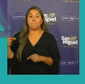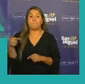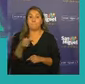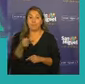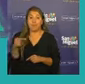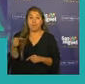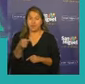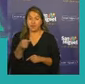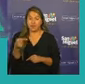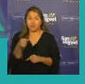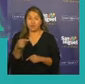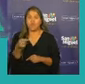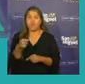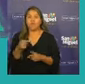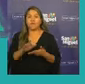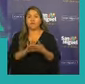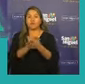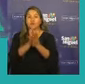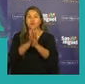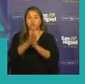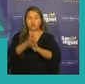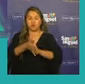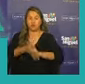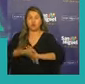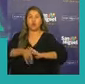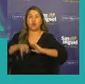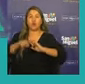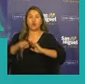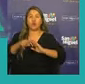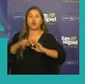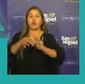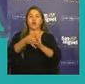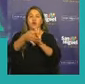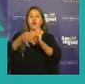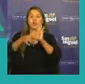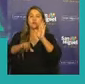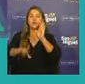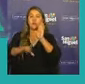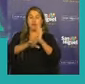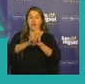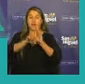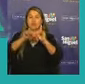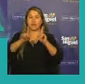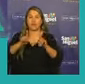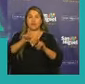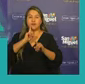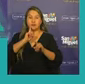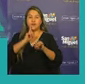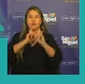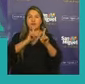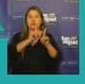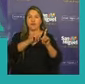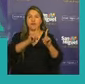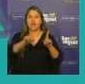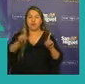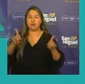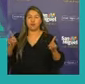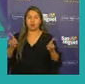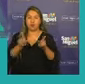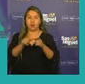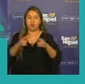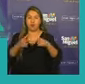está todo lo que indica la ley que tienen que tener cada una y uno de los